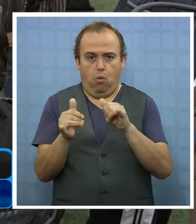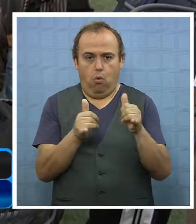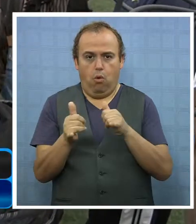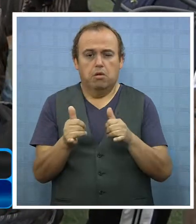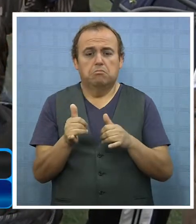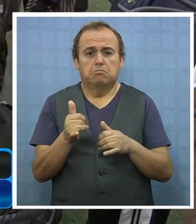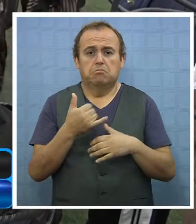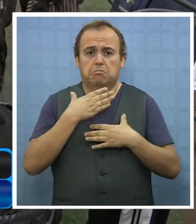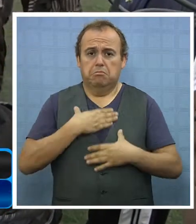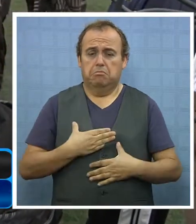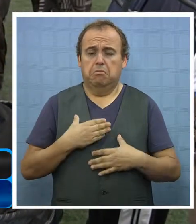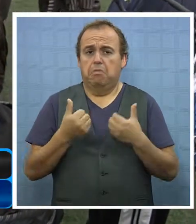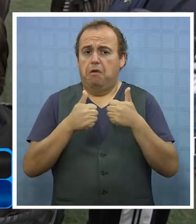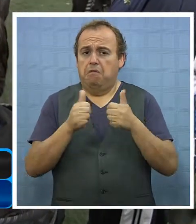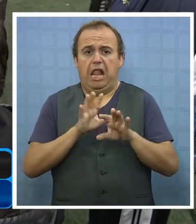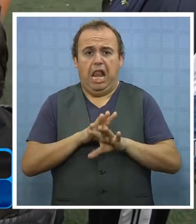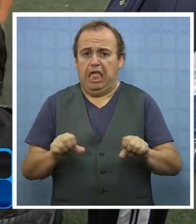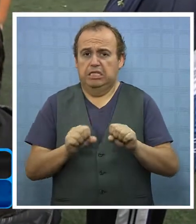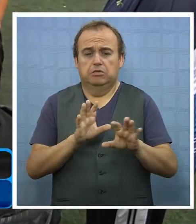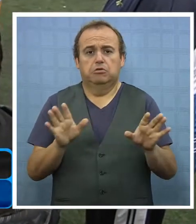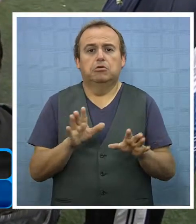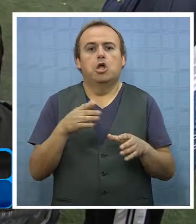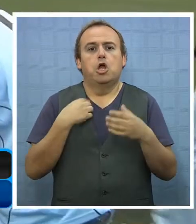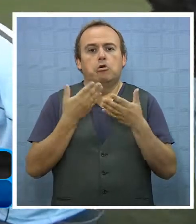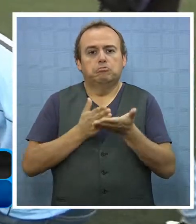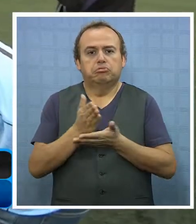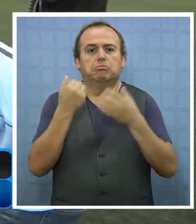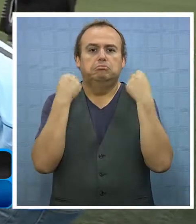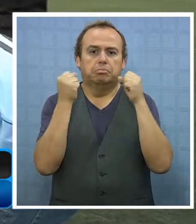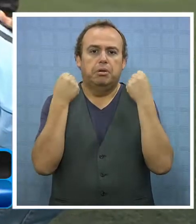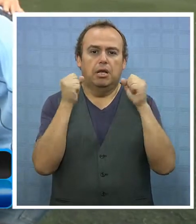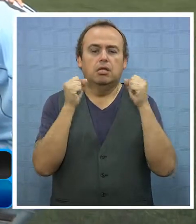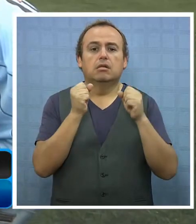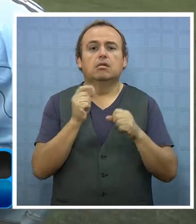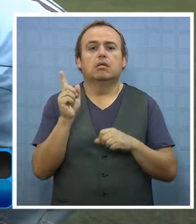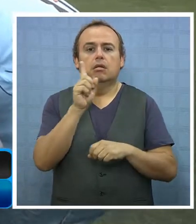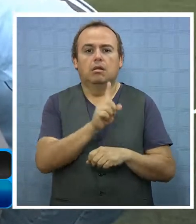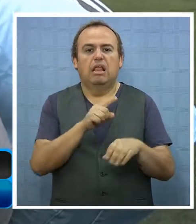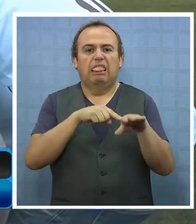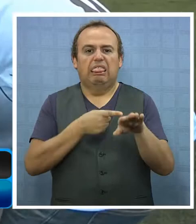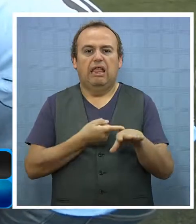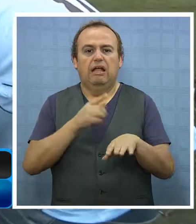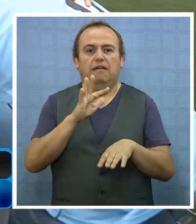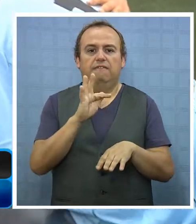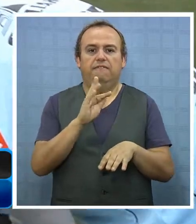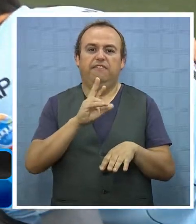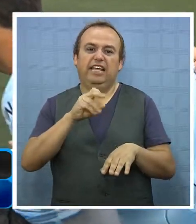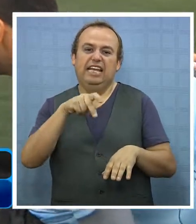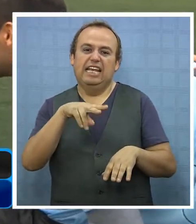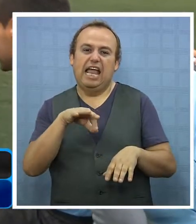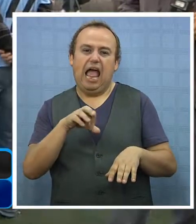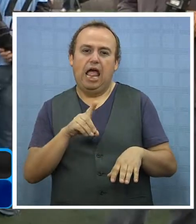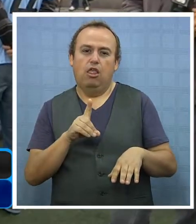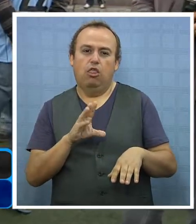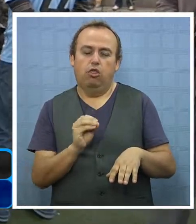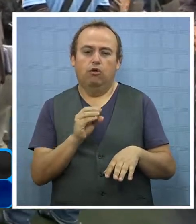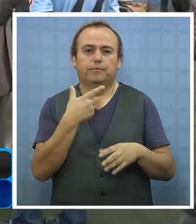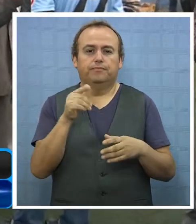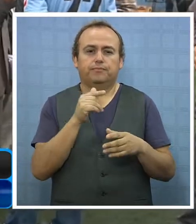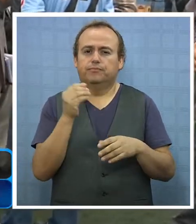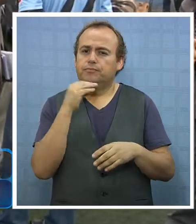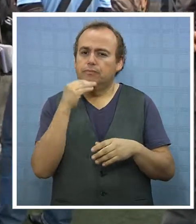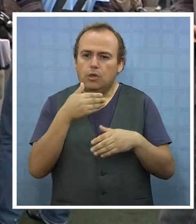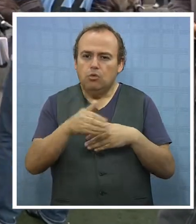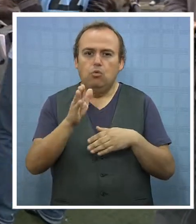están físicamente listos para comenzar a entrenar y ponerse a disposición del técnico Fernando Vergara para debutar lo